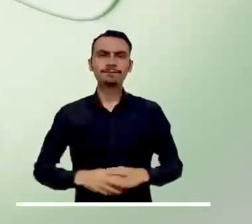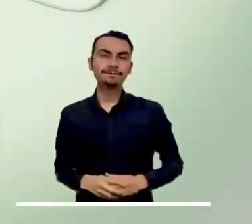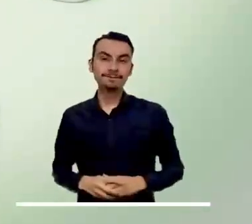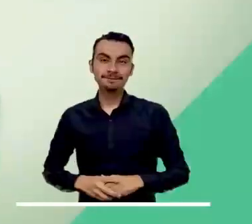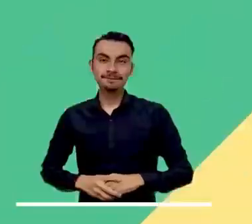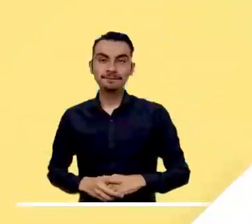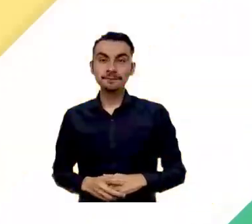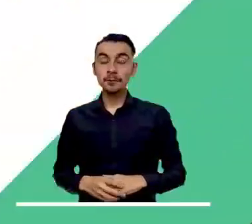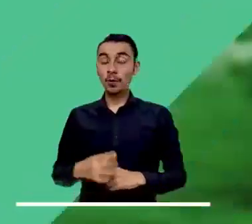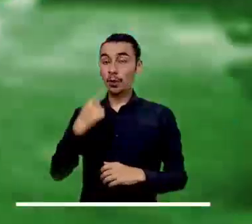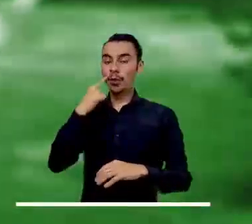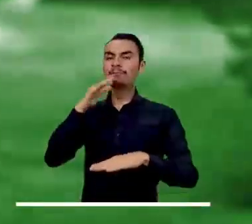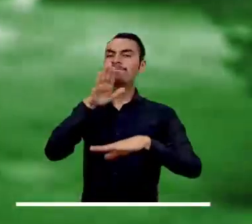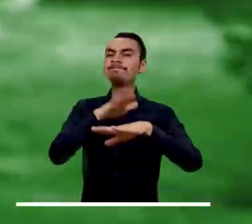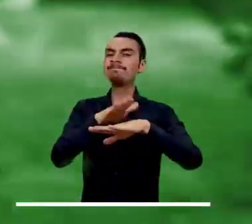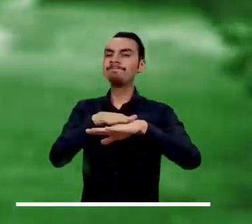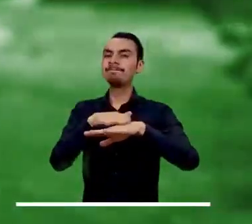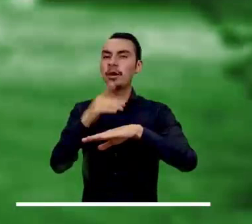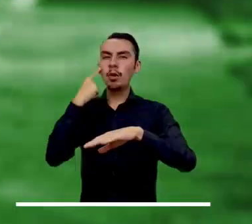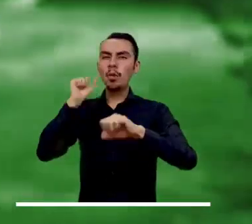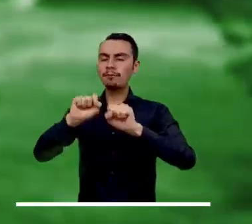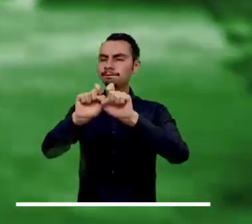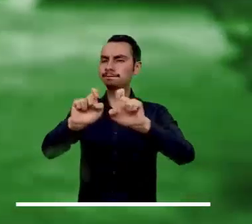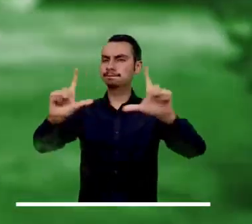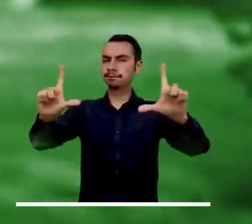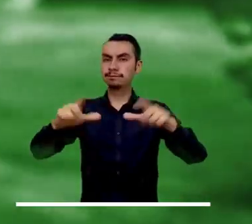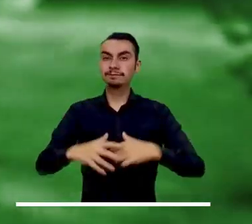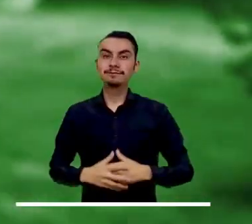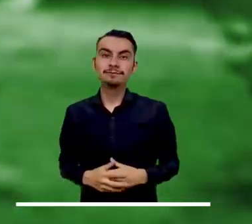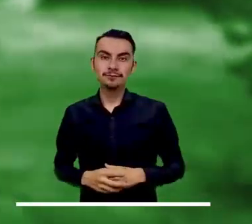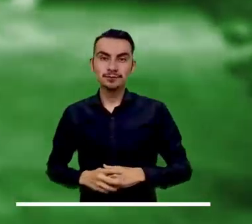Ahora les presentamos las alertas que se encuentran activas.